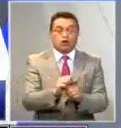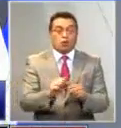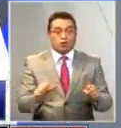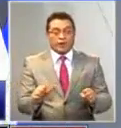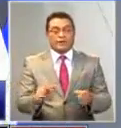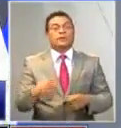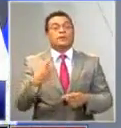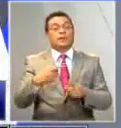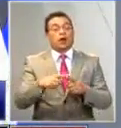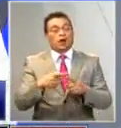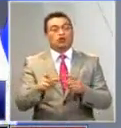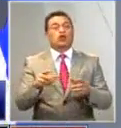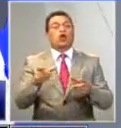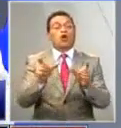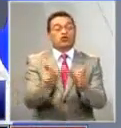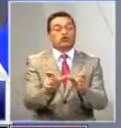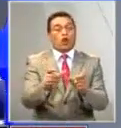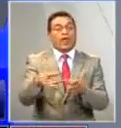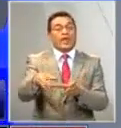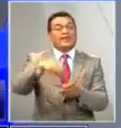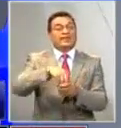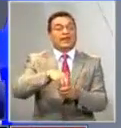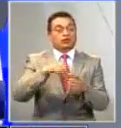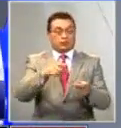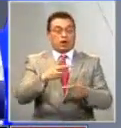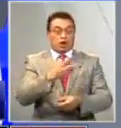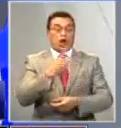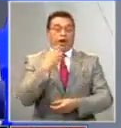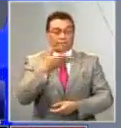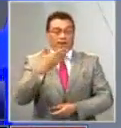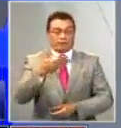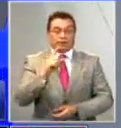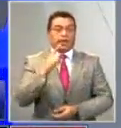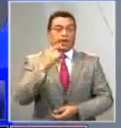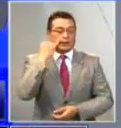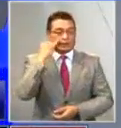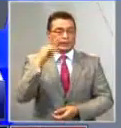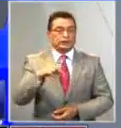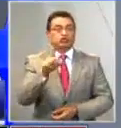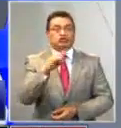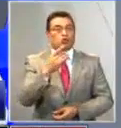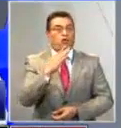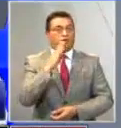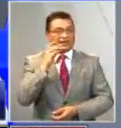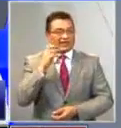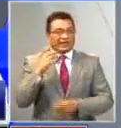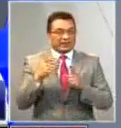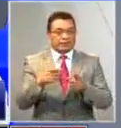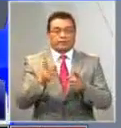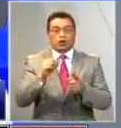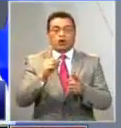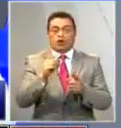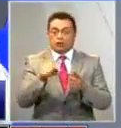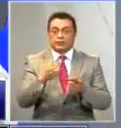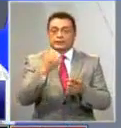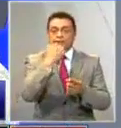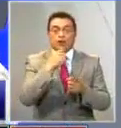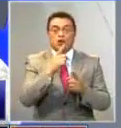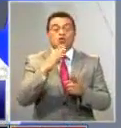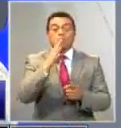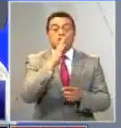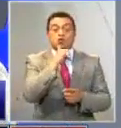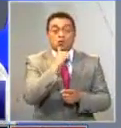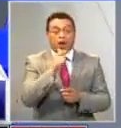otro lado, los controles internos, como dice el comandante jefe, son insuficientes. Yo quiero corregirlo porque mi punto de vista no es que sean insuficientes. No